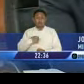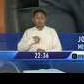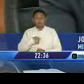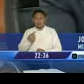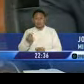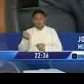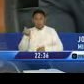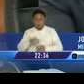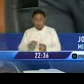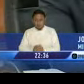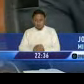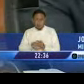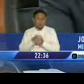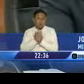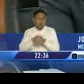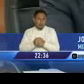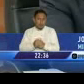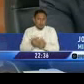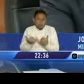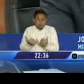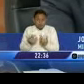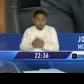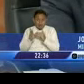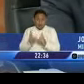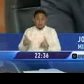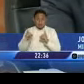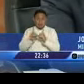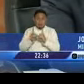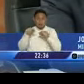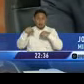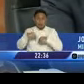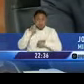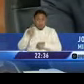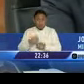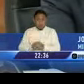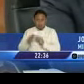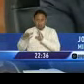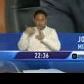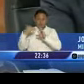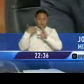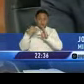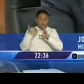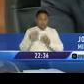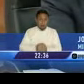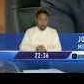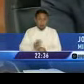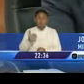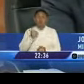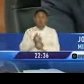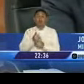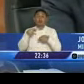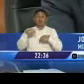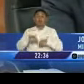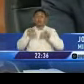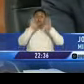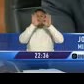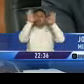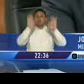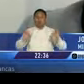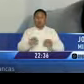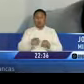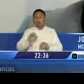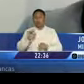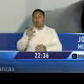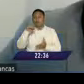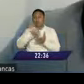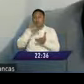y regularizar para obtener los resultados de la población. Para eso vamos a generar un formulario, un aplicativo.